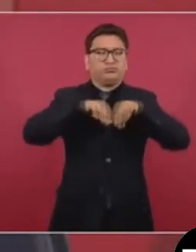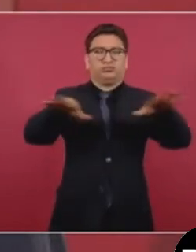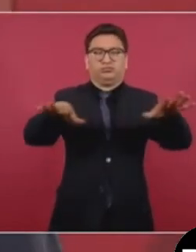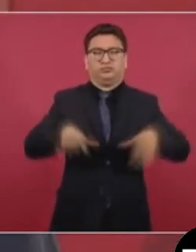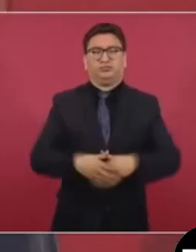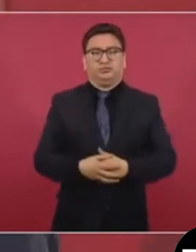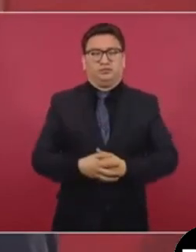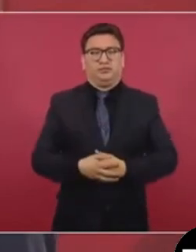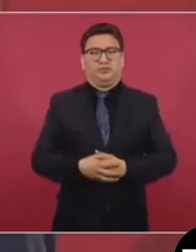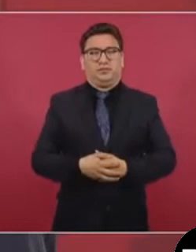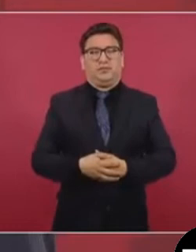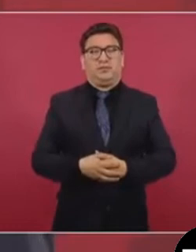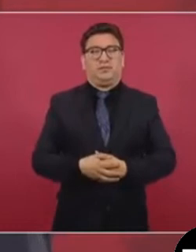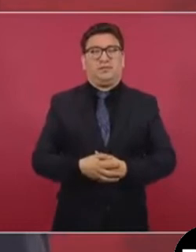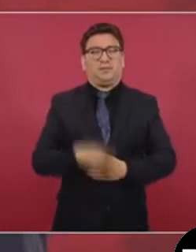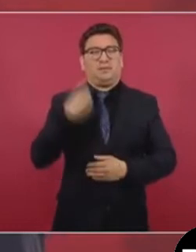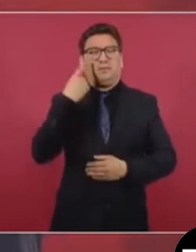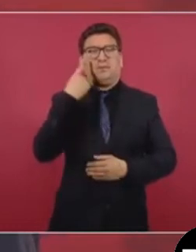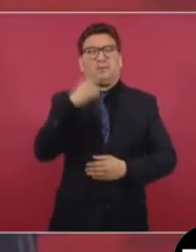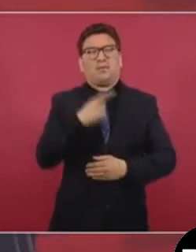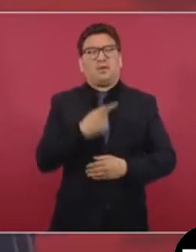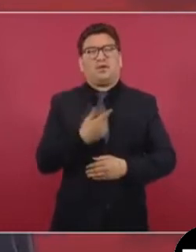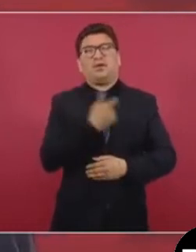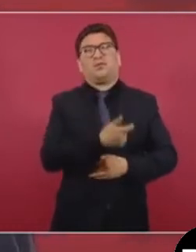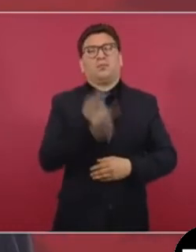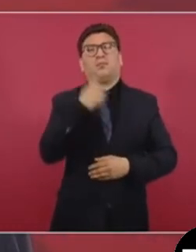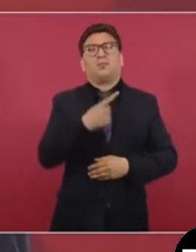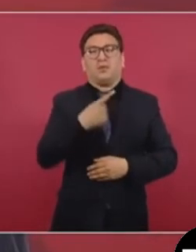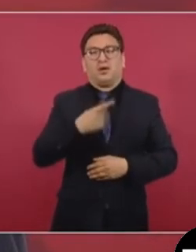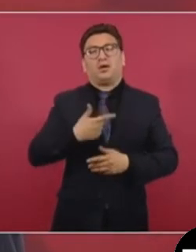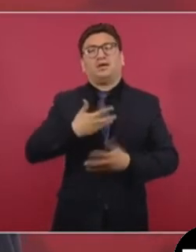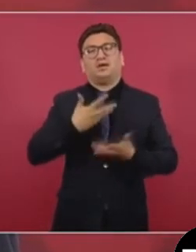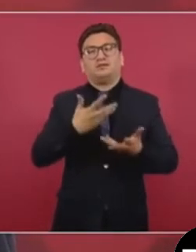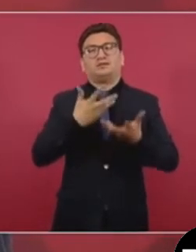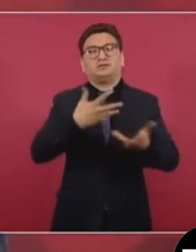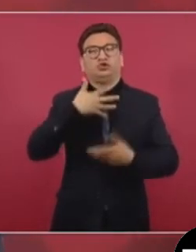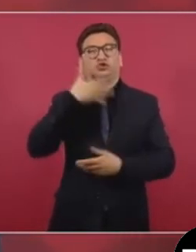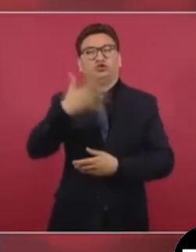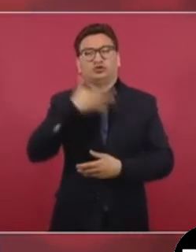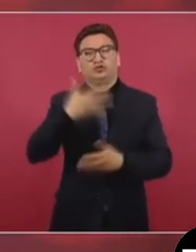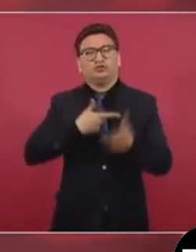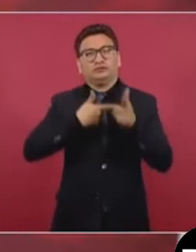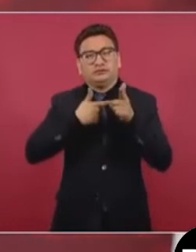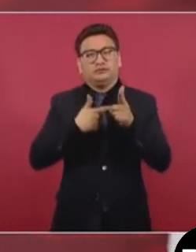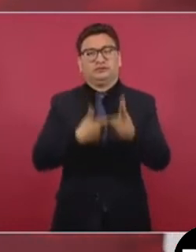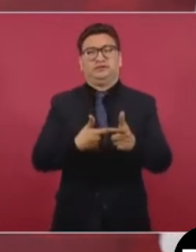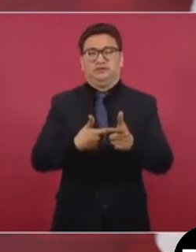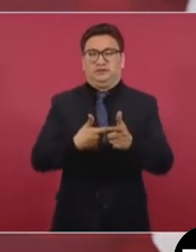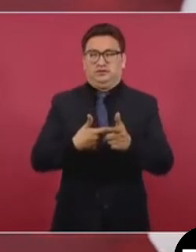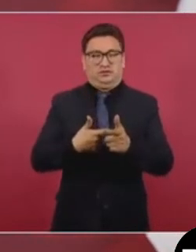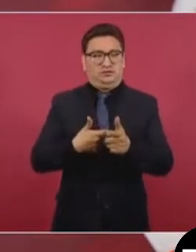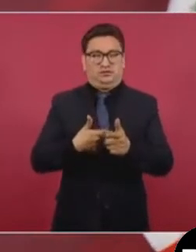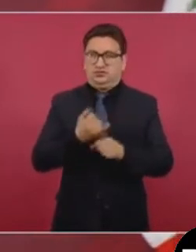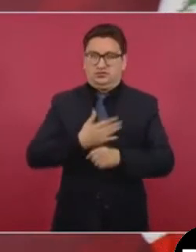para mantener un régimen de corrupción, de injusticias,